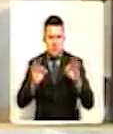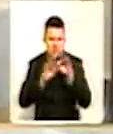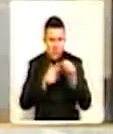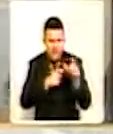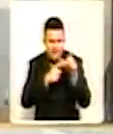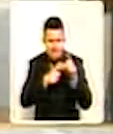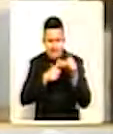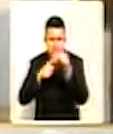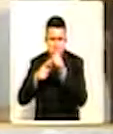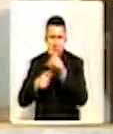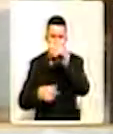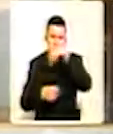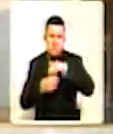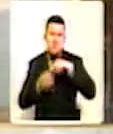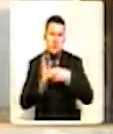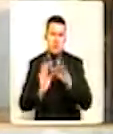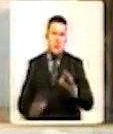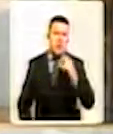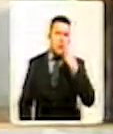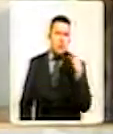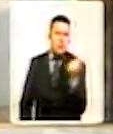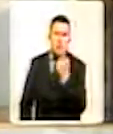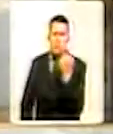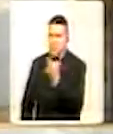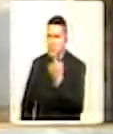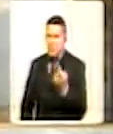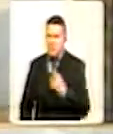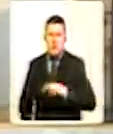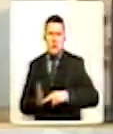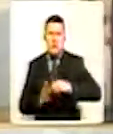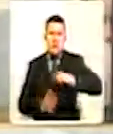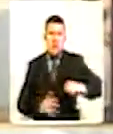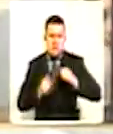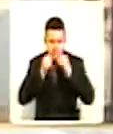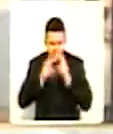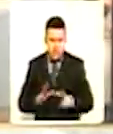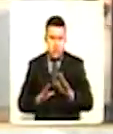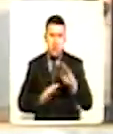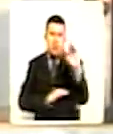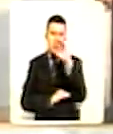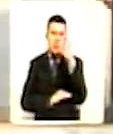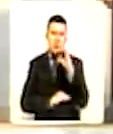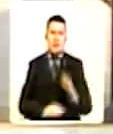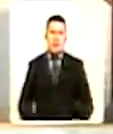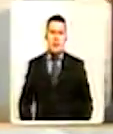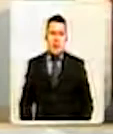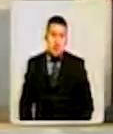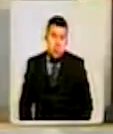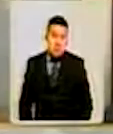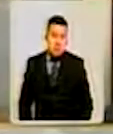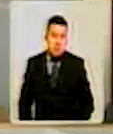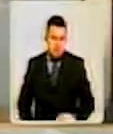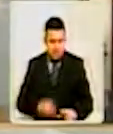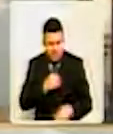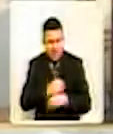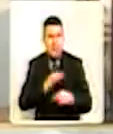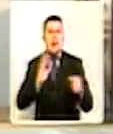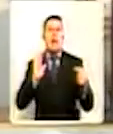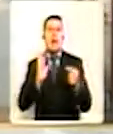del procurador es buscar la efectividad de los derechos fundamentales de los colombianos. Y a